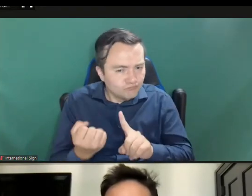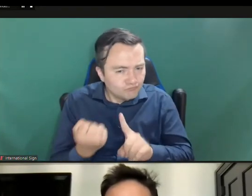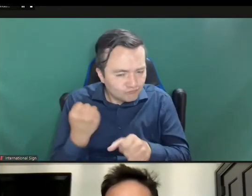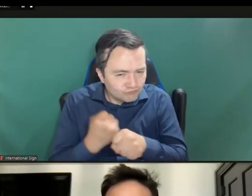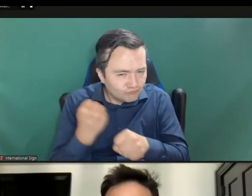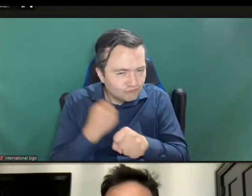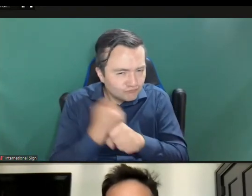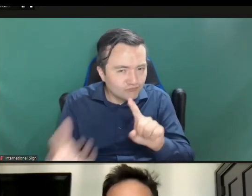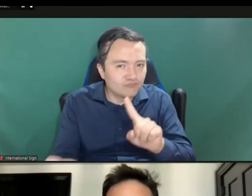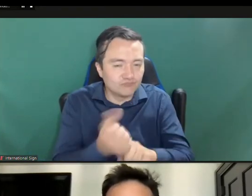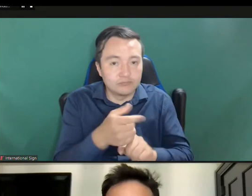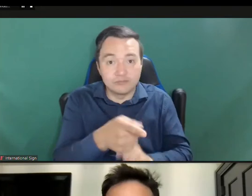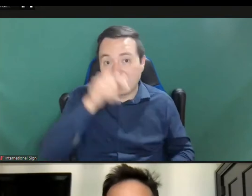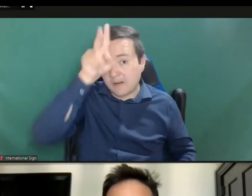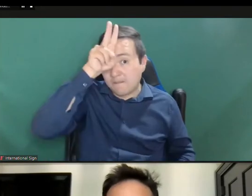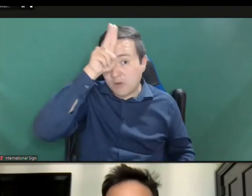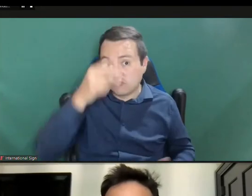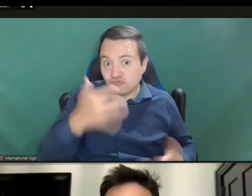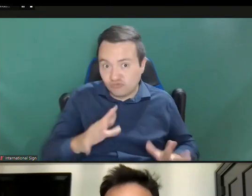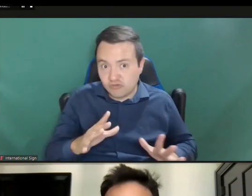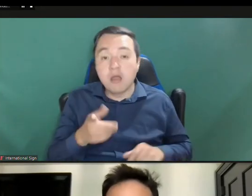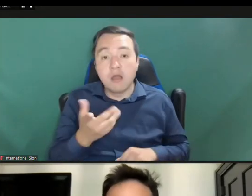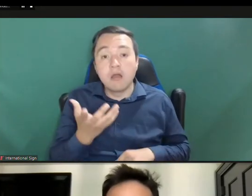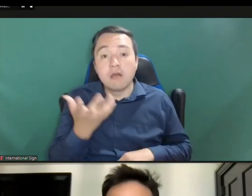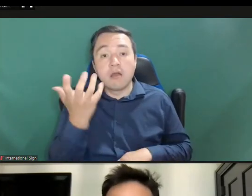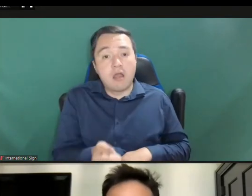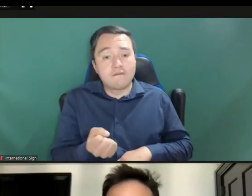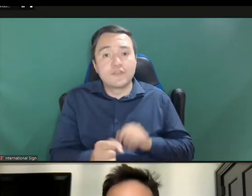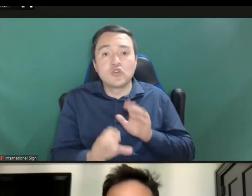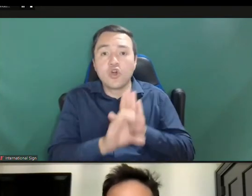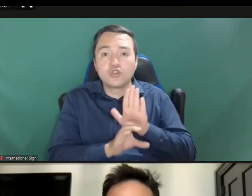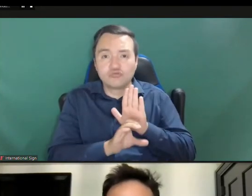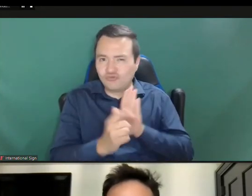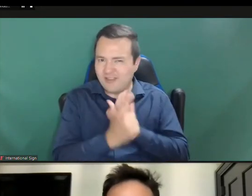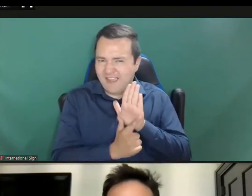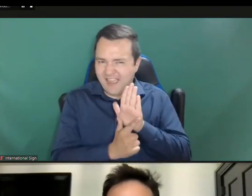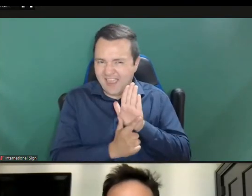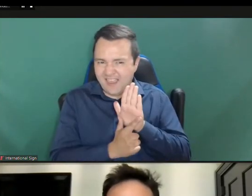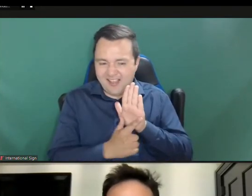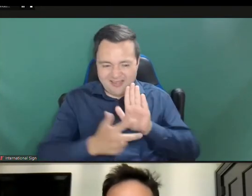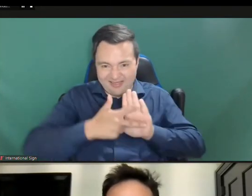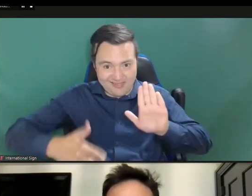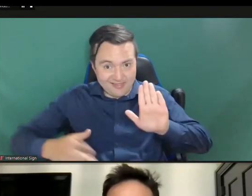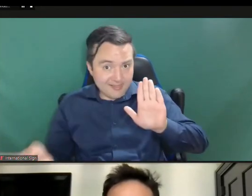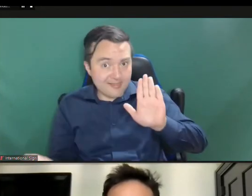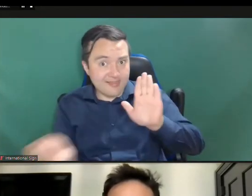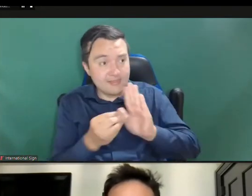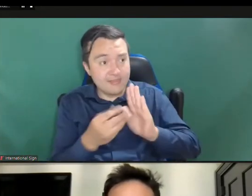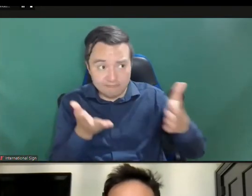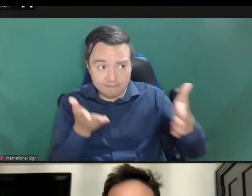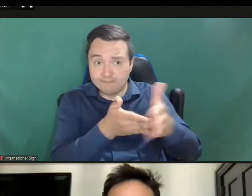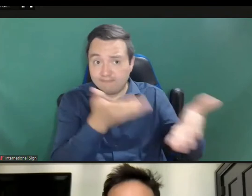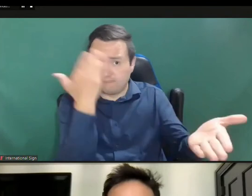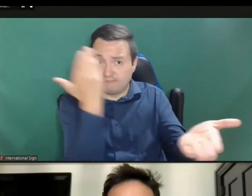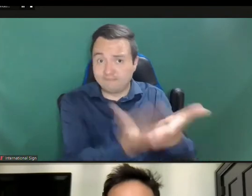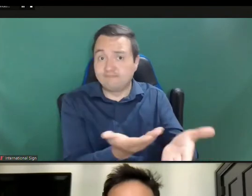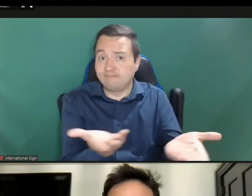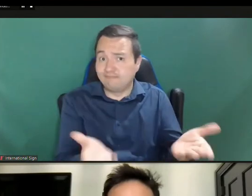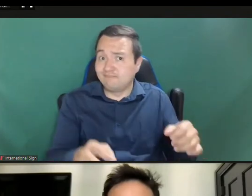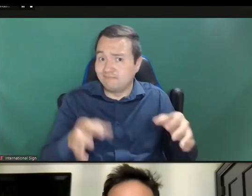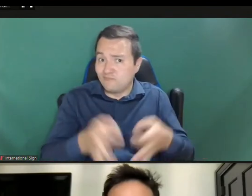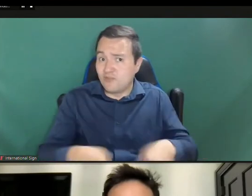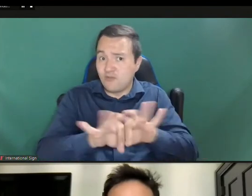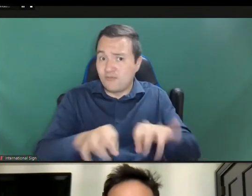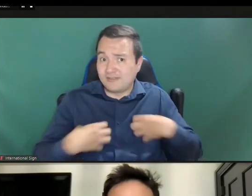ejemplo no es cierto con una demanda constitucional que se logró defender un tema de salud lo que quería preguntarte es que